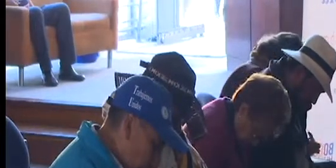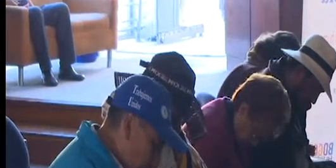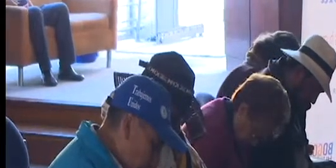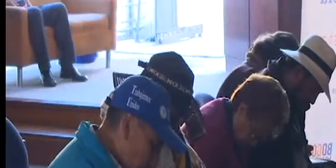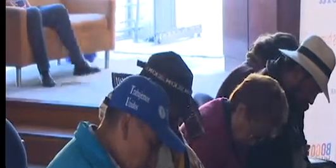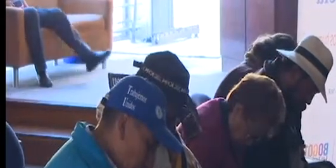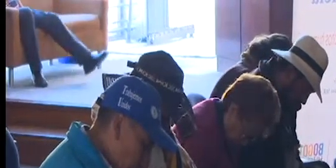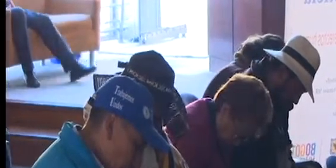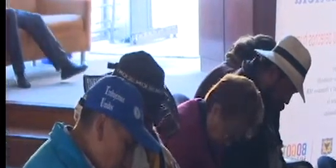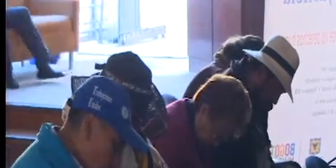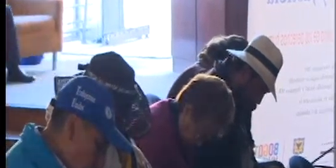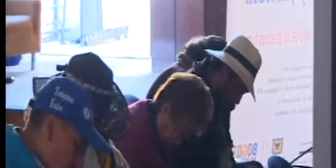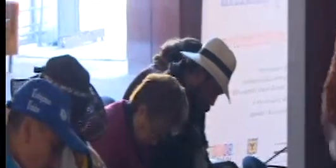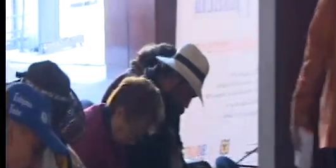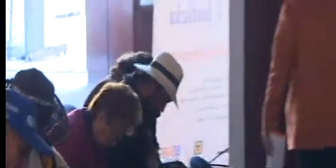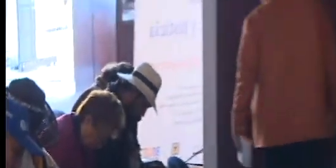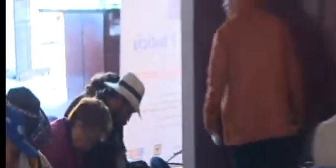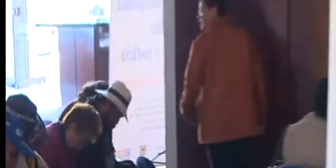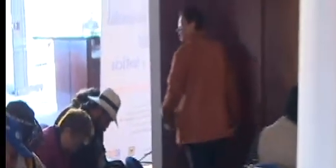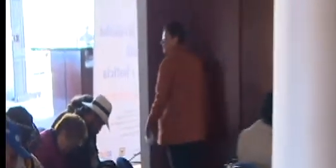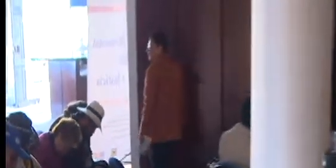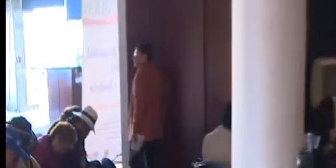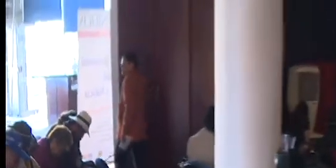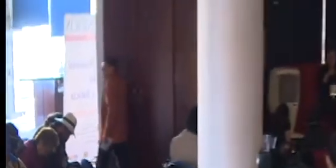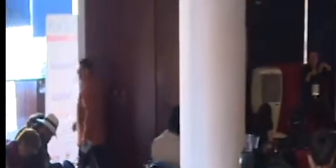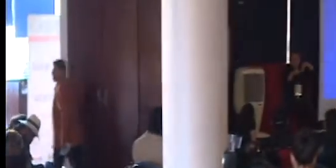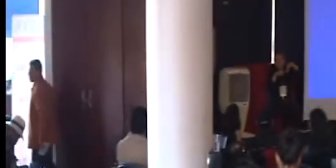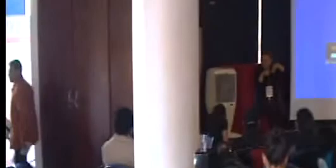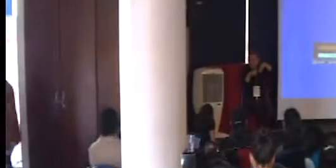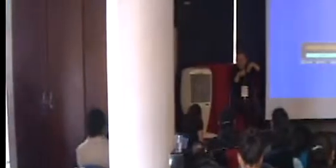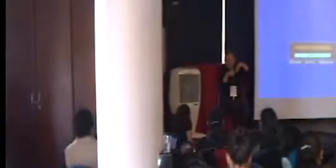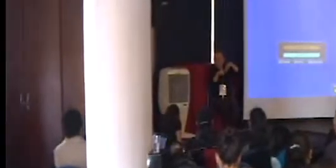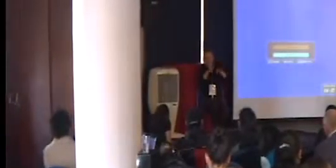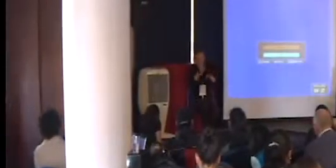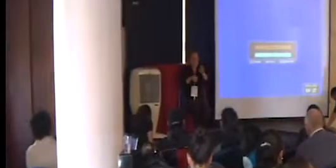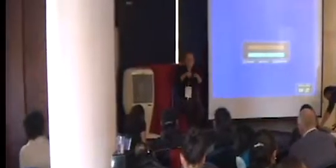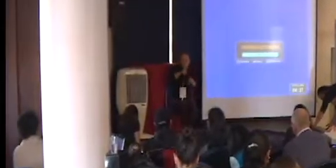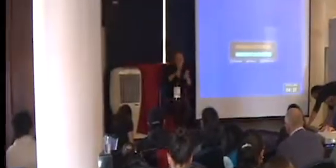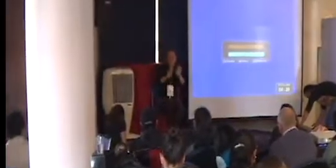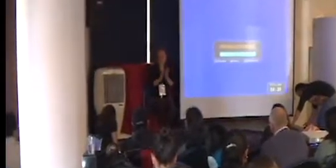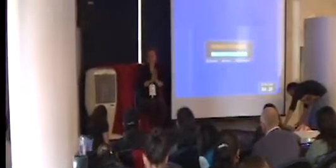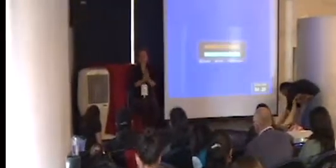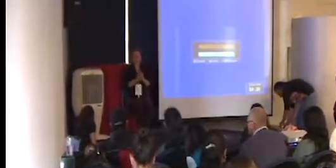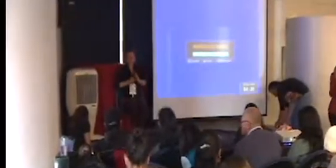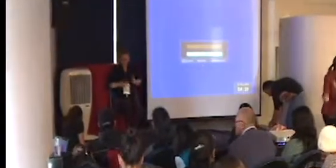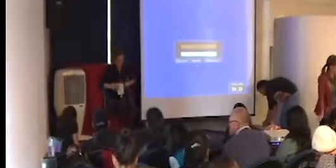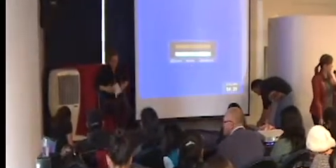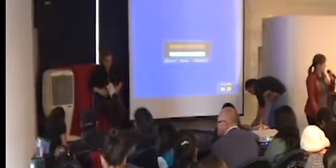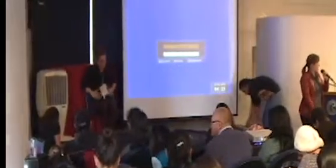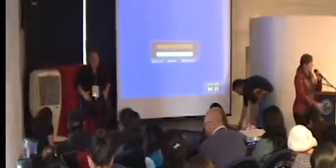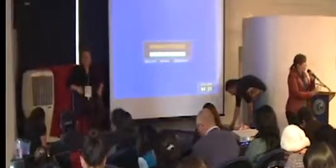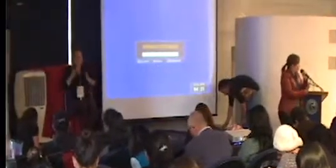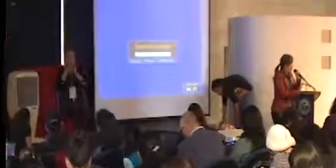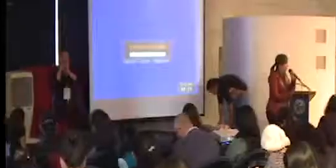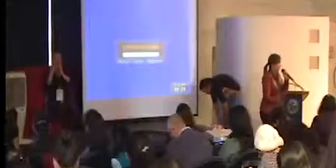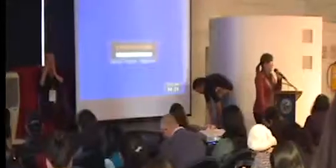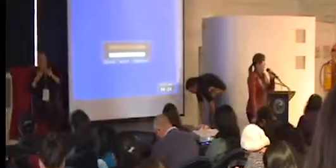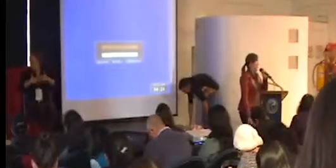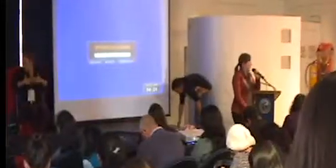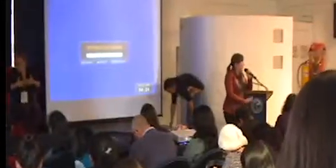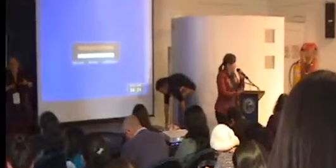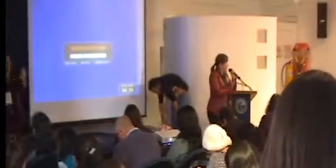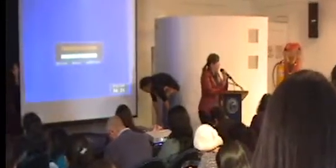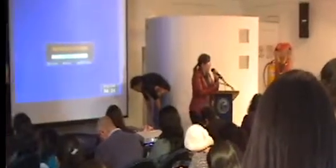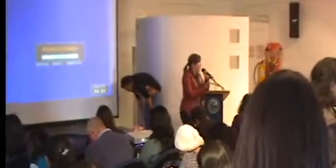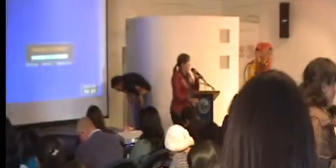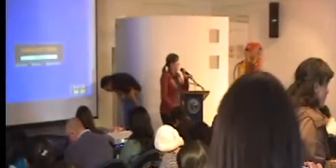cuido. O de pronto la parte que tú dices, mire, está la parte que yo más quiero porque gracias a esta parte yo hago tal cosa en la vida, lo que